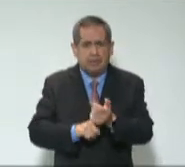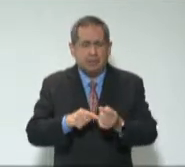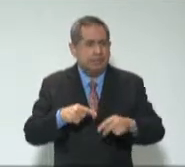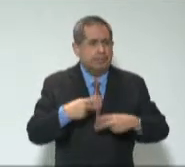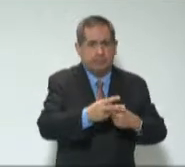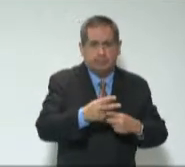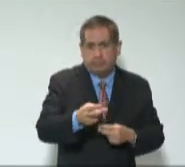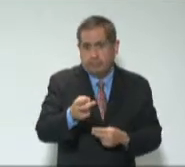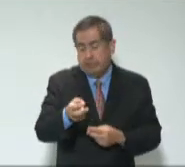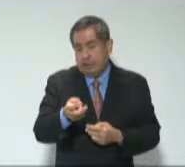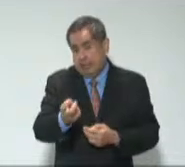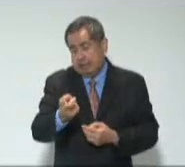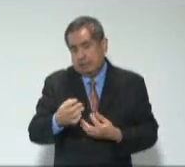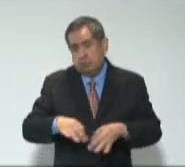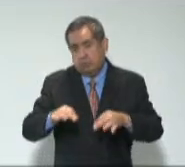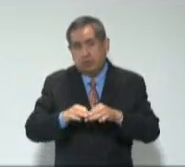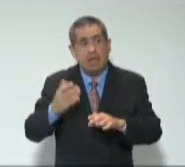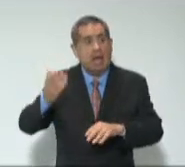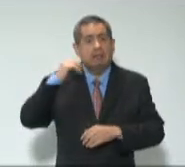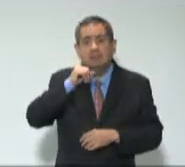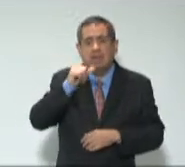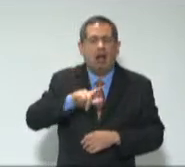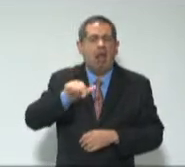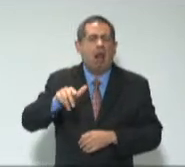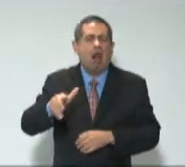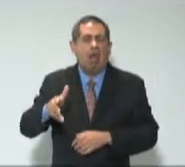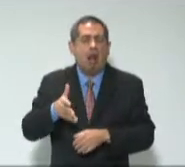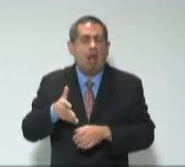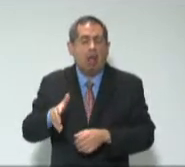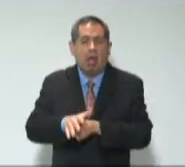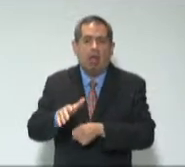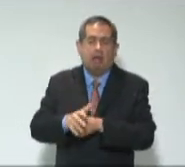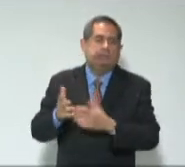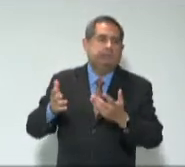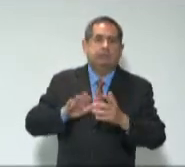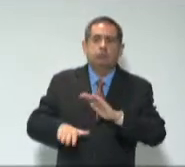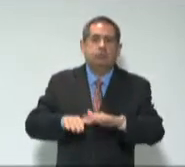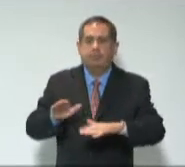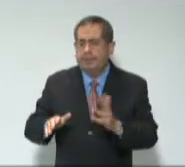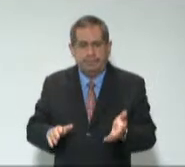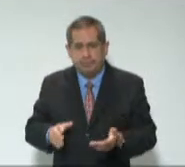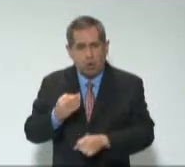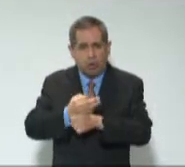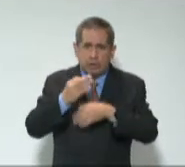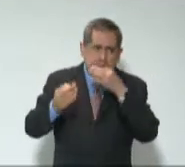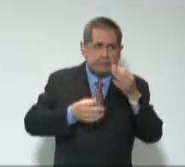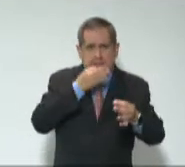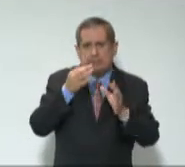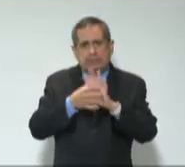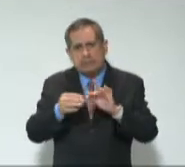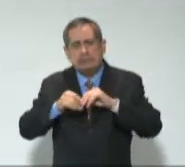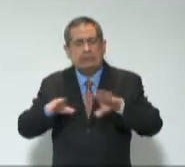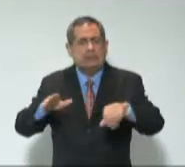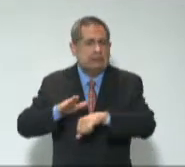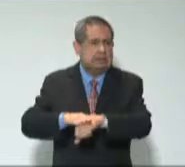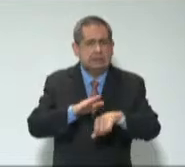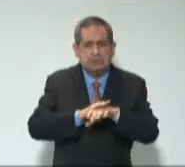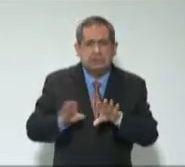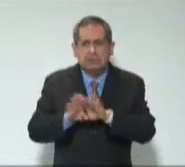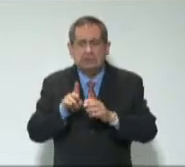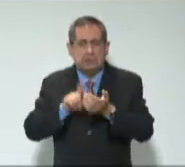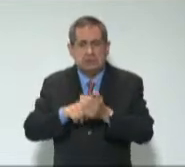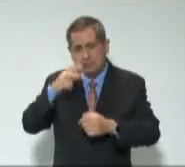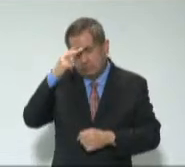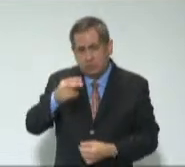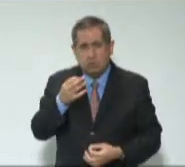pandemia y ahora hay que ahora lo sabemos y Tenemos que continuar a entregar estos mensajes yo quisiera señalar en el caso de México